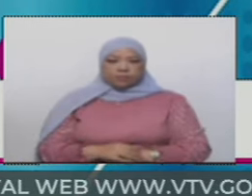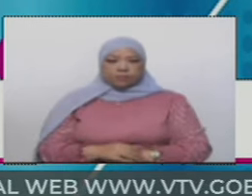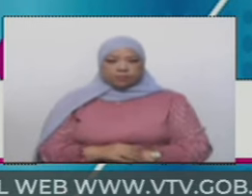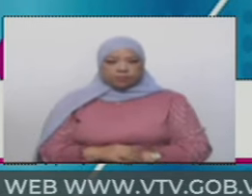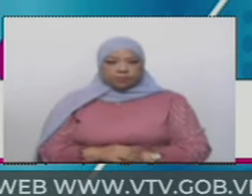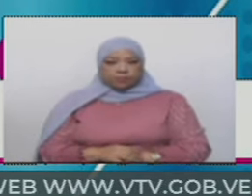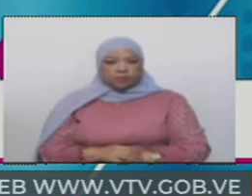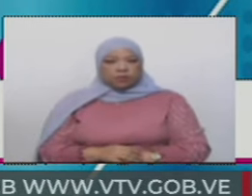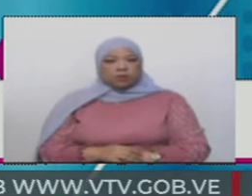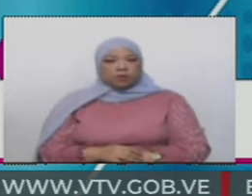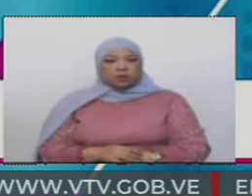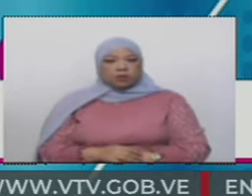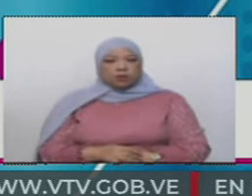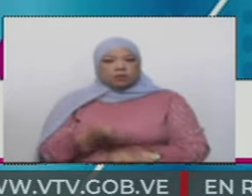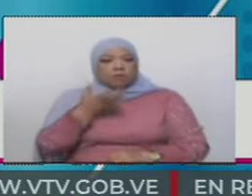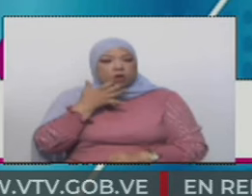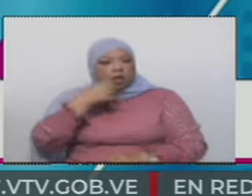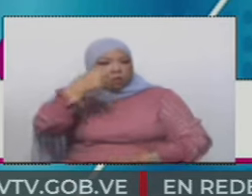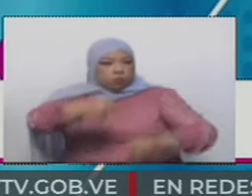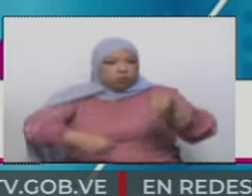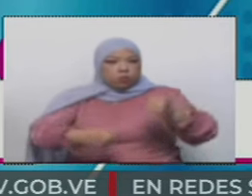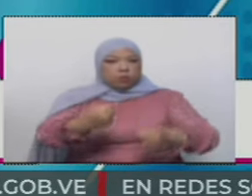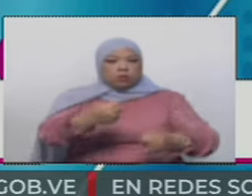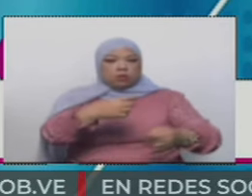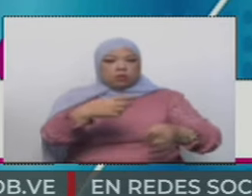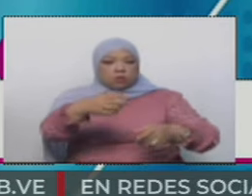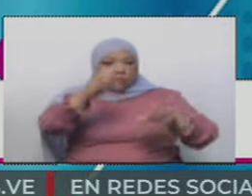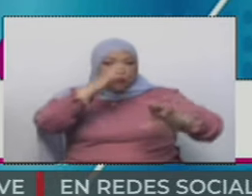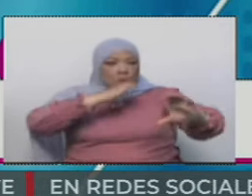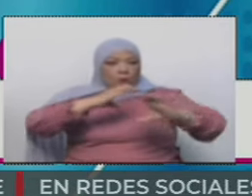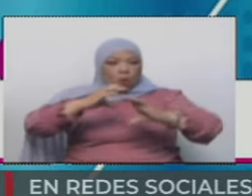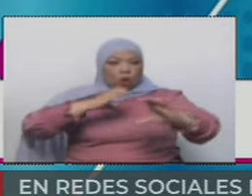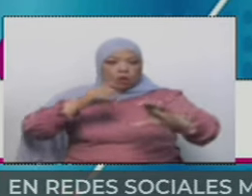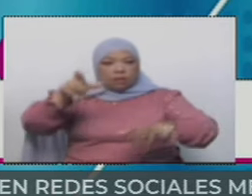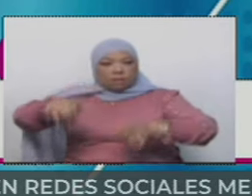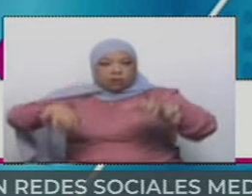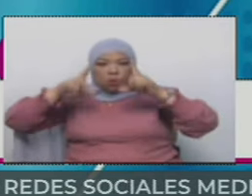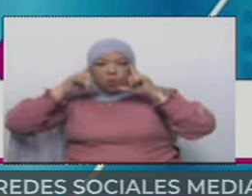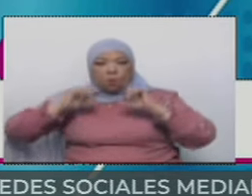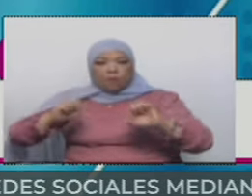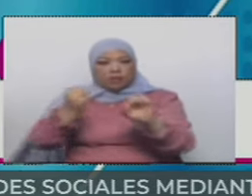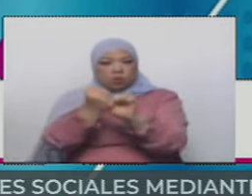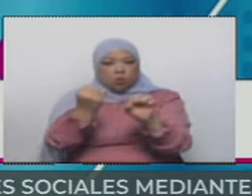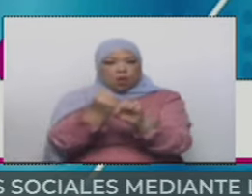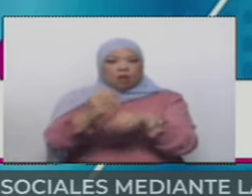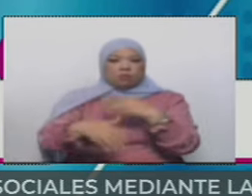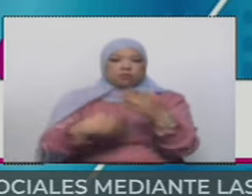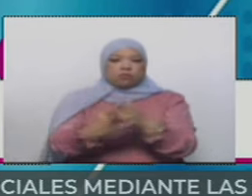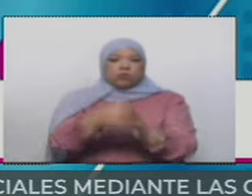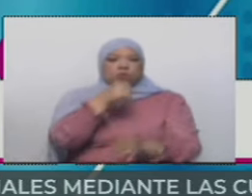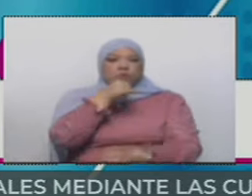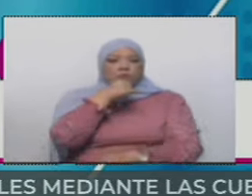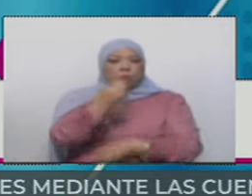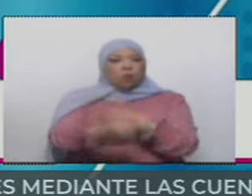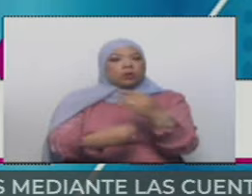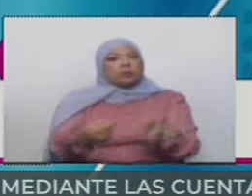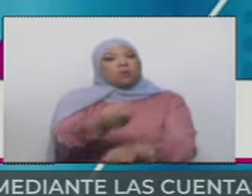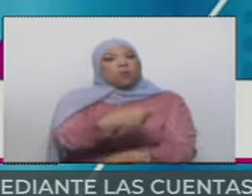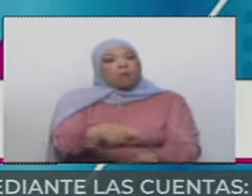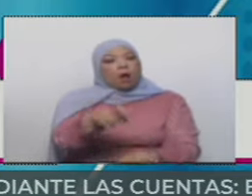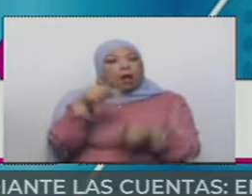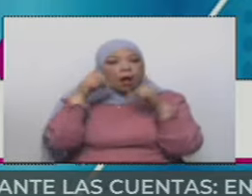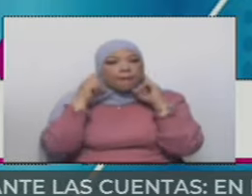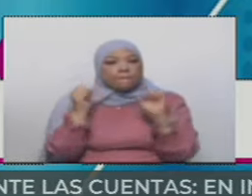¿verdad? Si a usted se le daña un autobús, tiene que buscar una experta que le arregle el autobús. Si se le daña un tren, tiene que buscar un